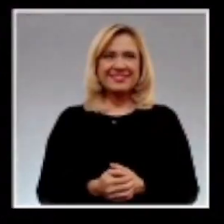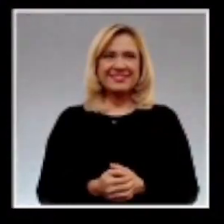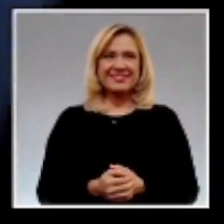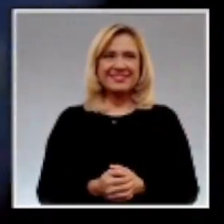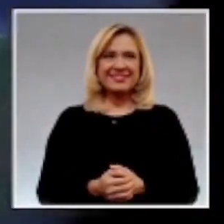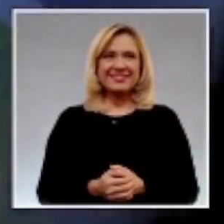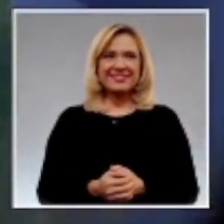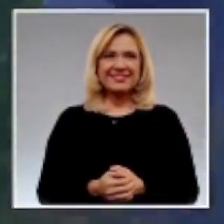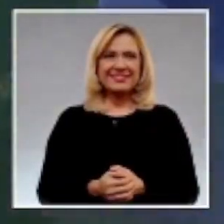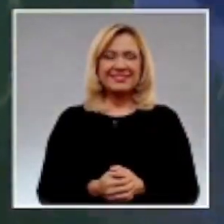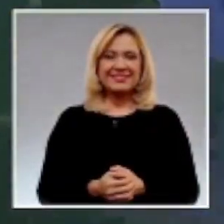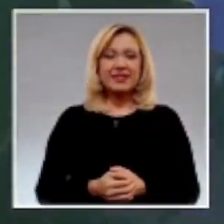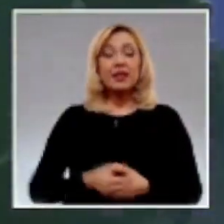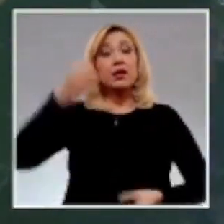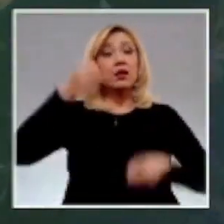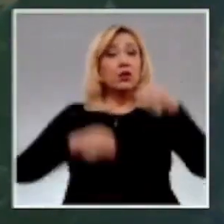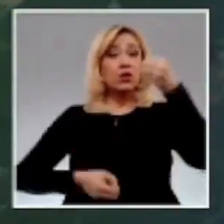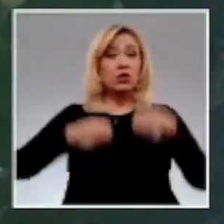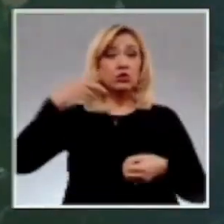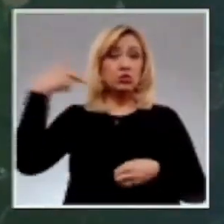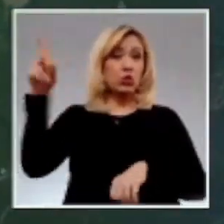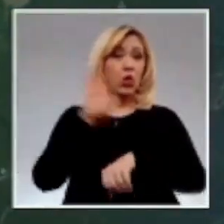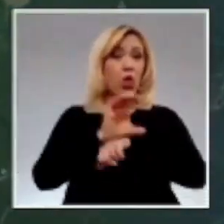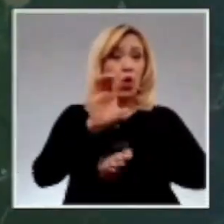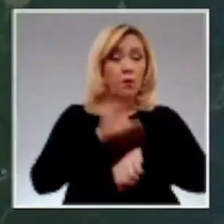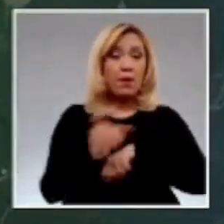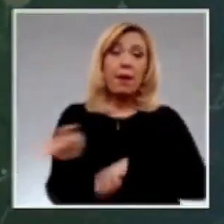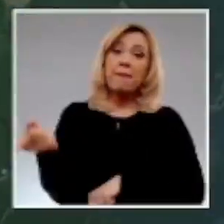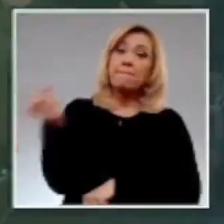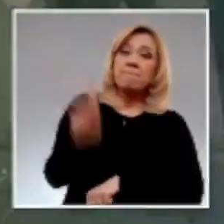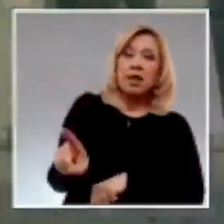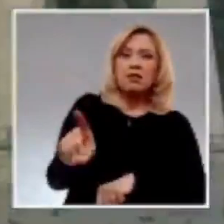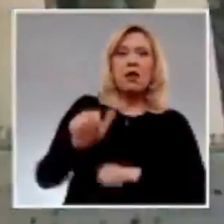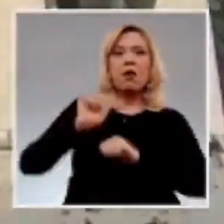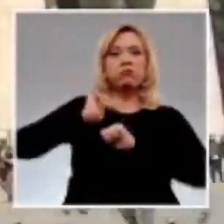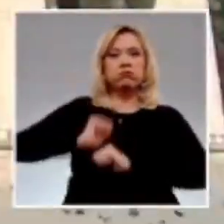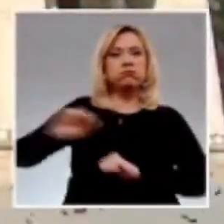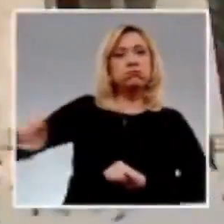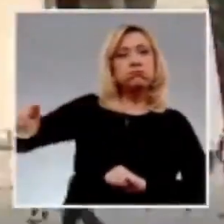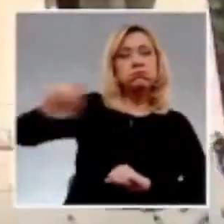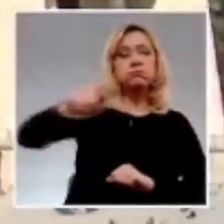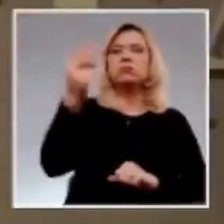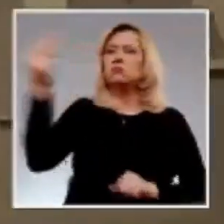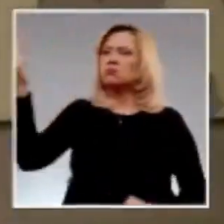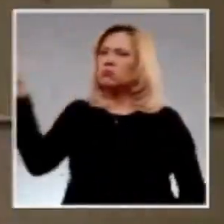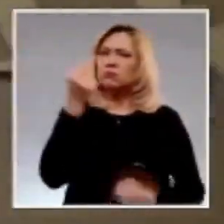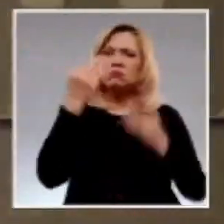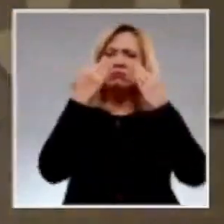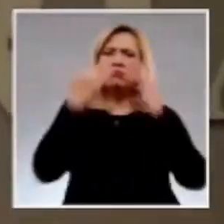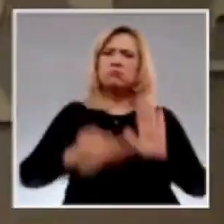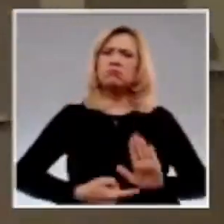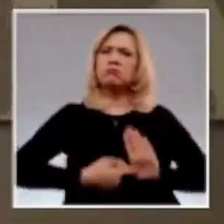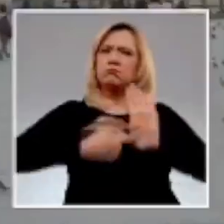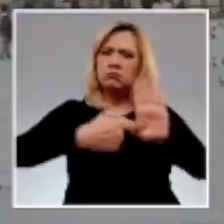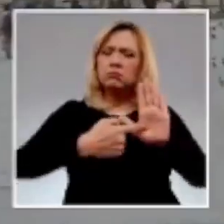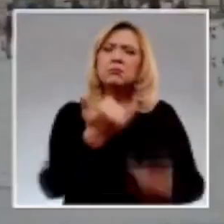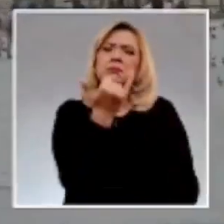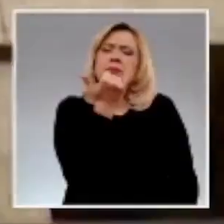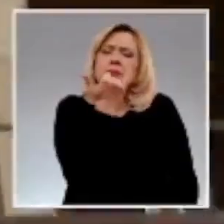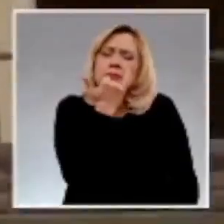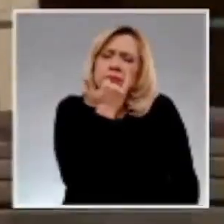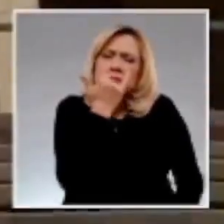La Corte Constitucional de Colombia ordenó a varias autoridades hacer un acto público para ofrecer excusas a los niños, las